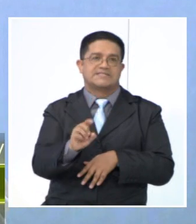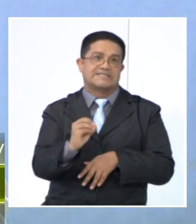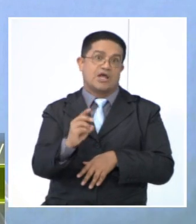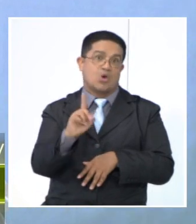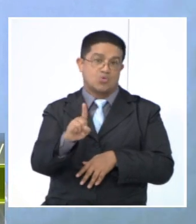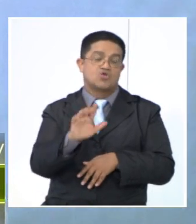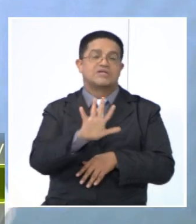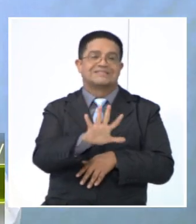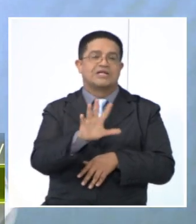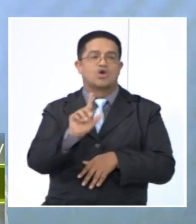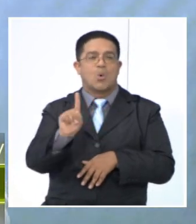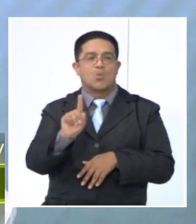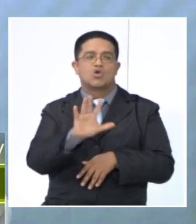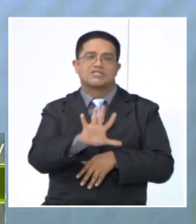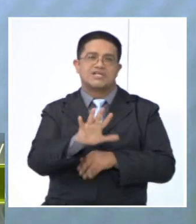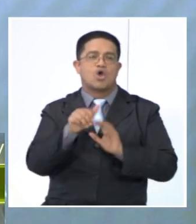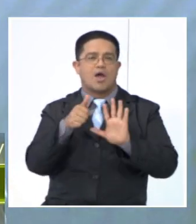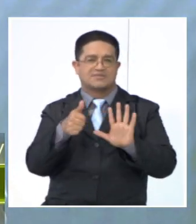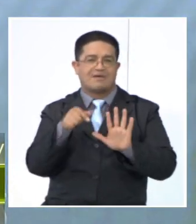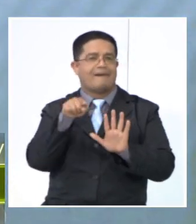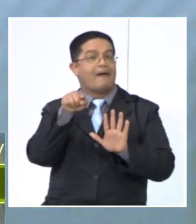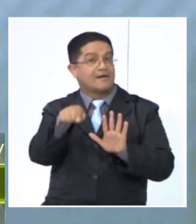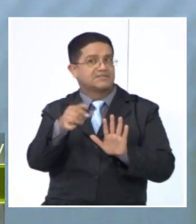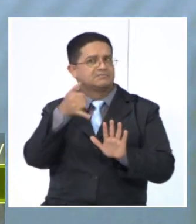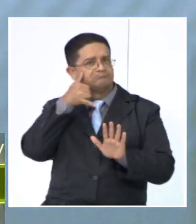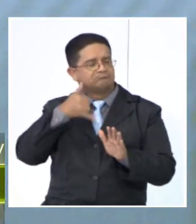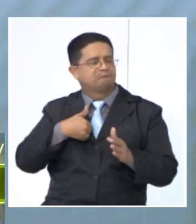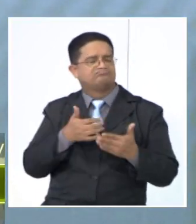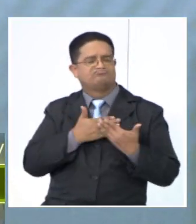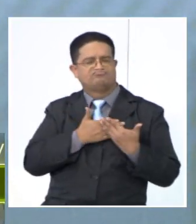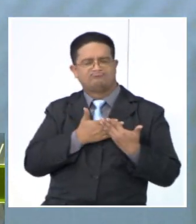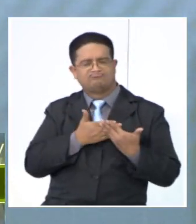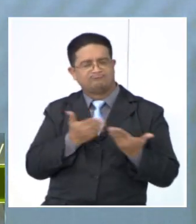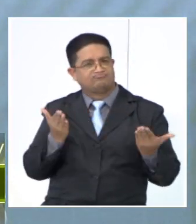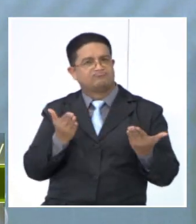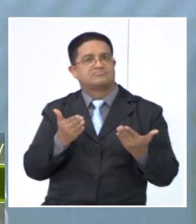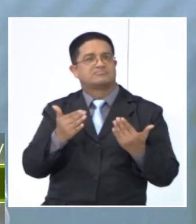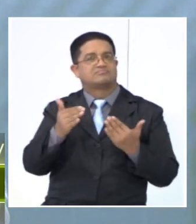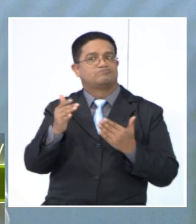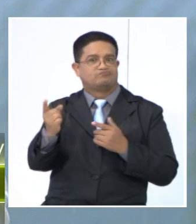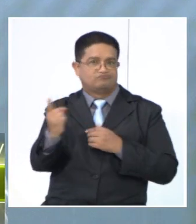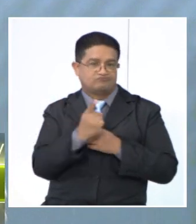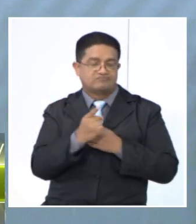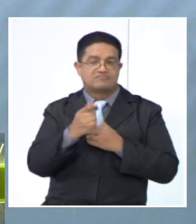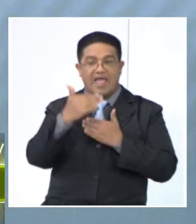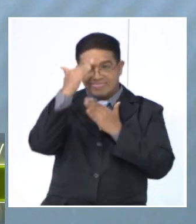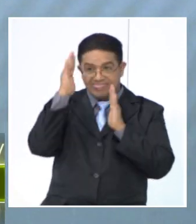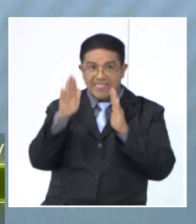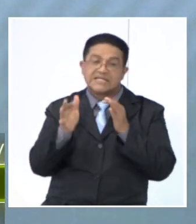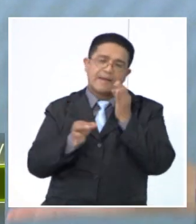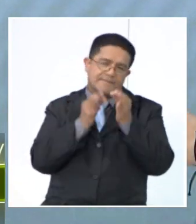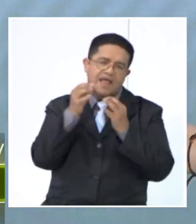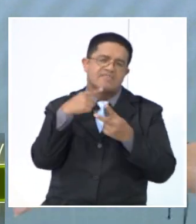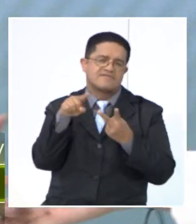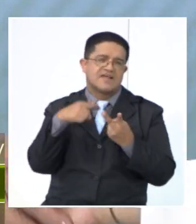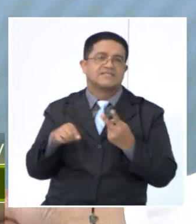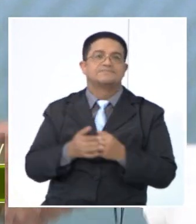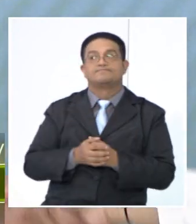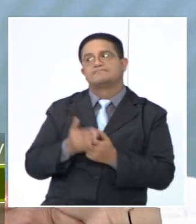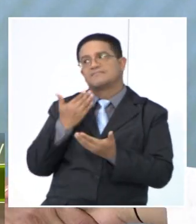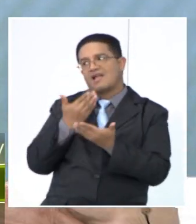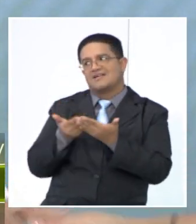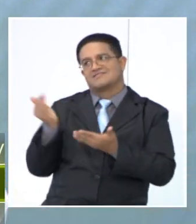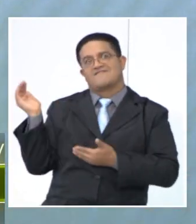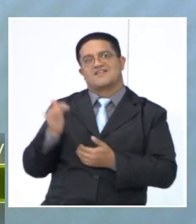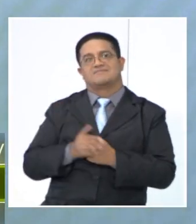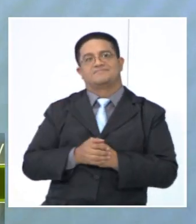0212-201-6156. Que ahí estamos realmente muy complacidos de atenderlo y explicarle los diferentes beneficios. Gracias por estar con nosotros el día